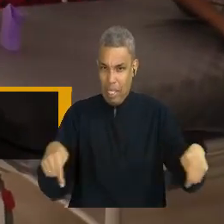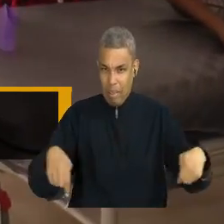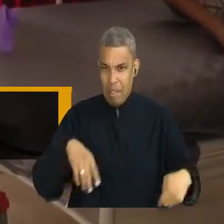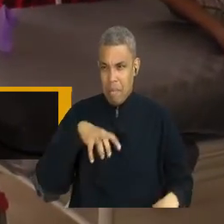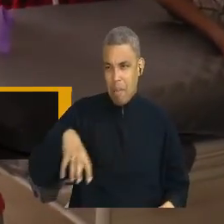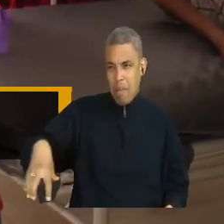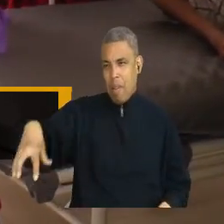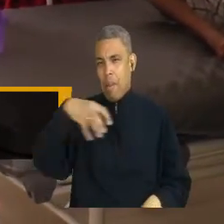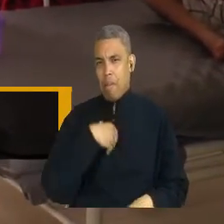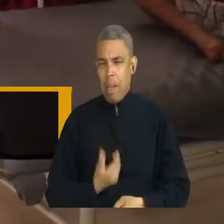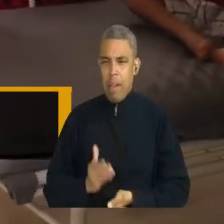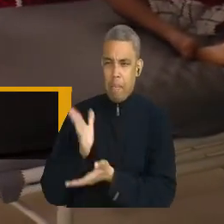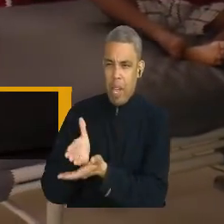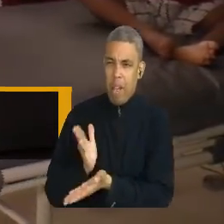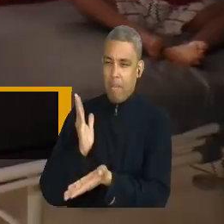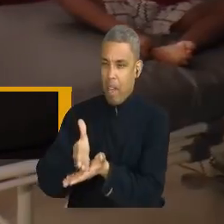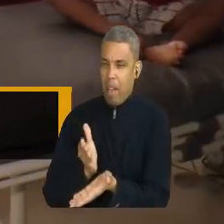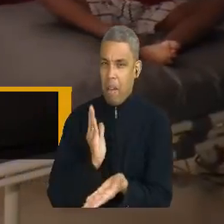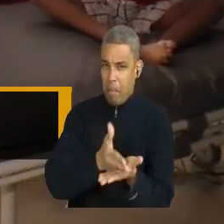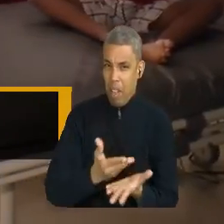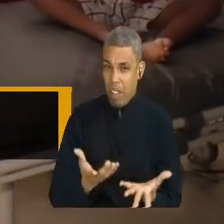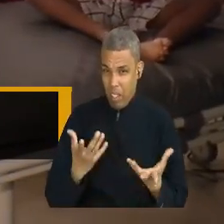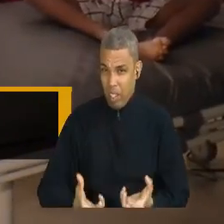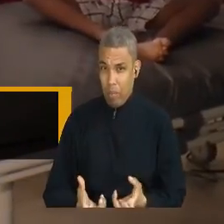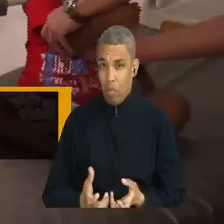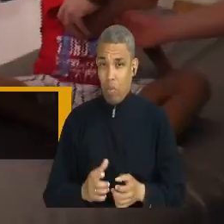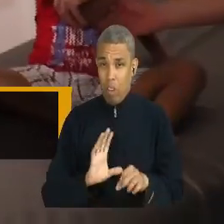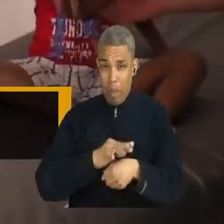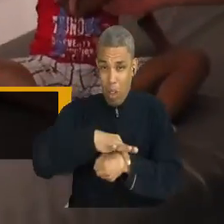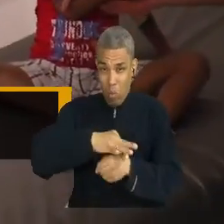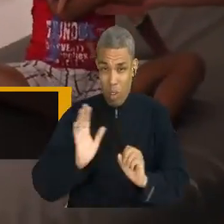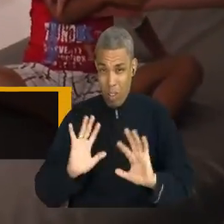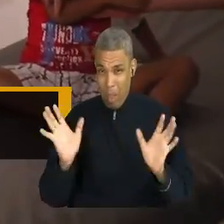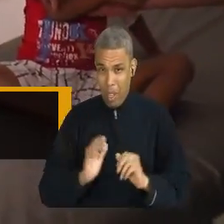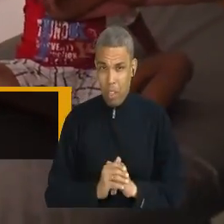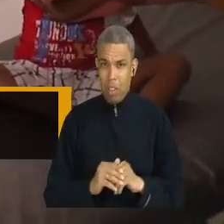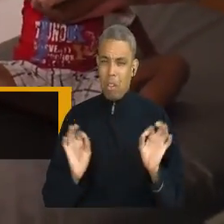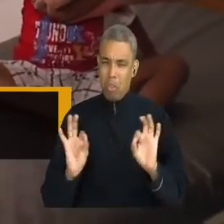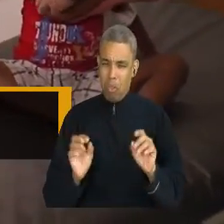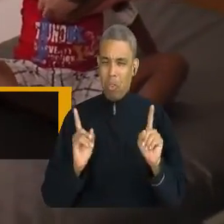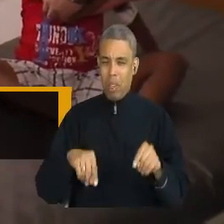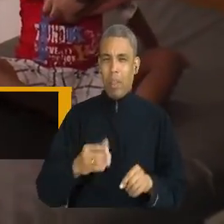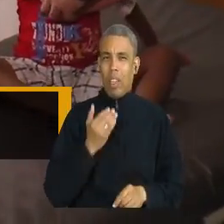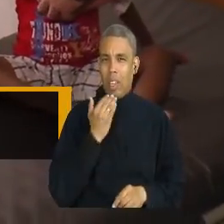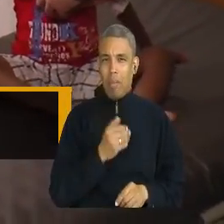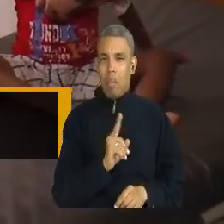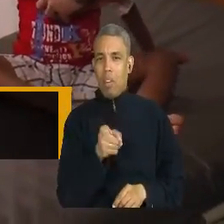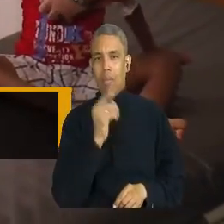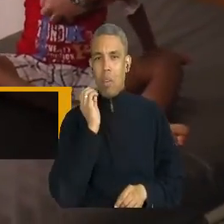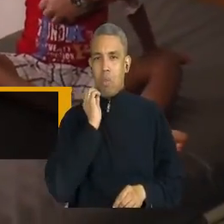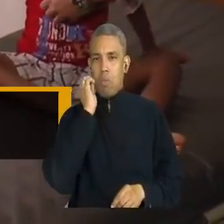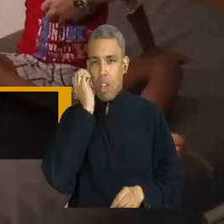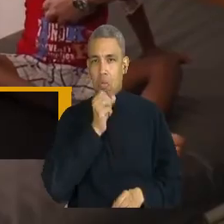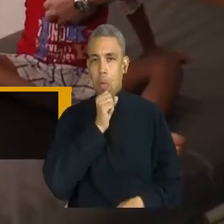las instituciones hospitalarias, sino a muchos hogares geriátricos. También llegamos a